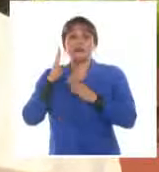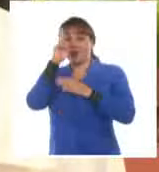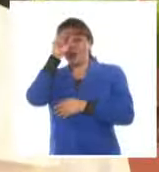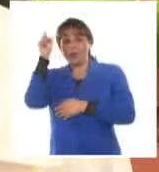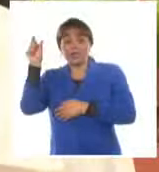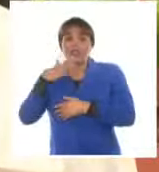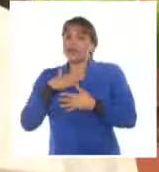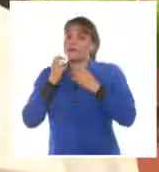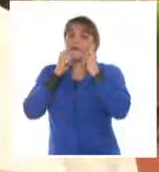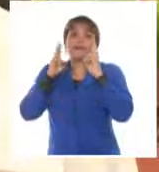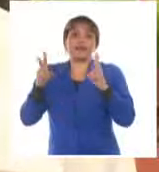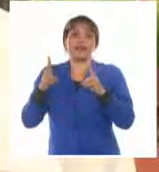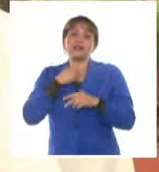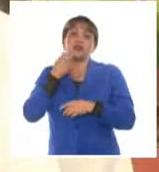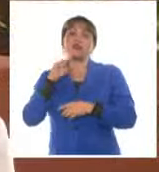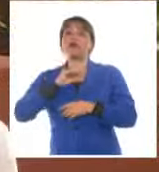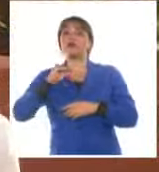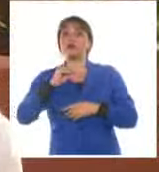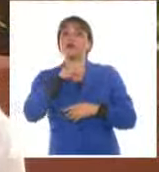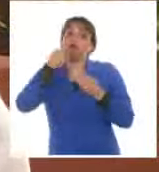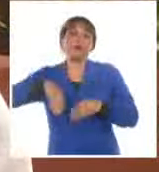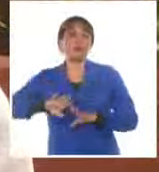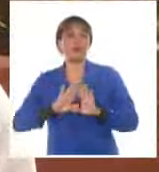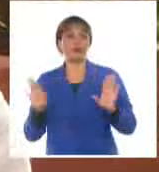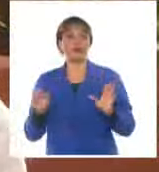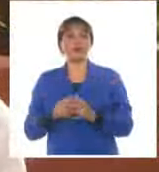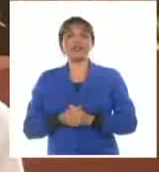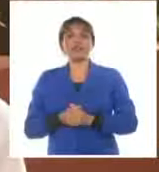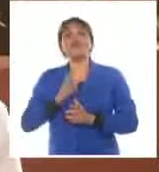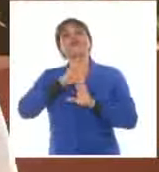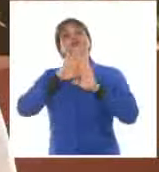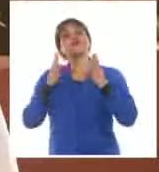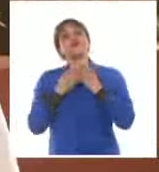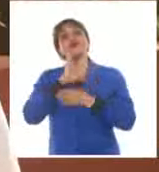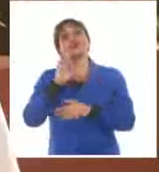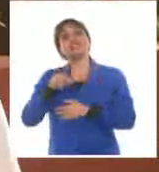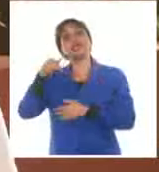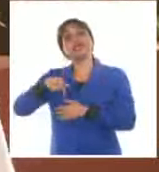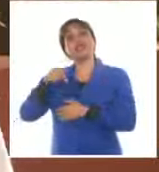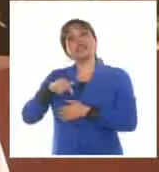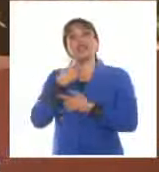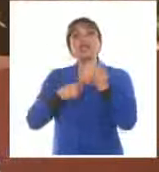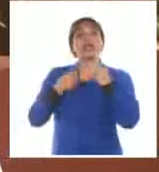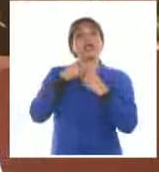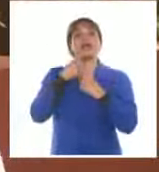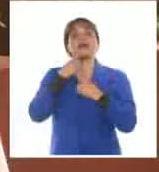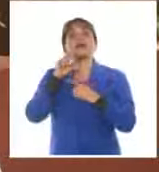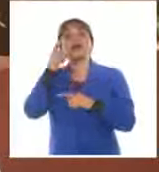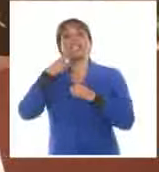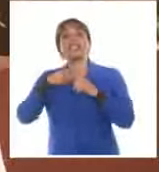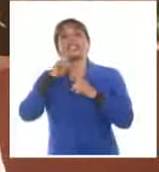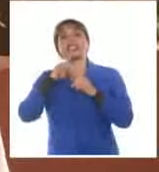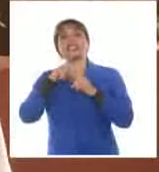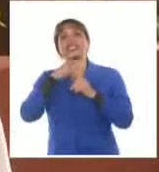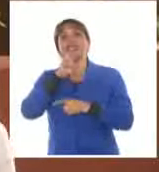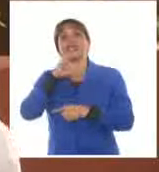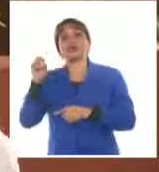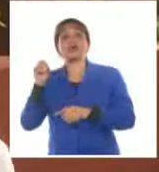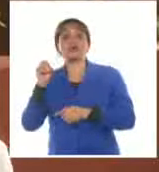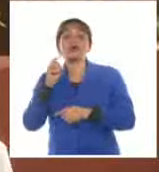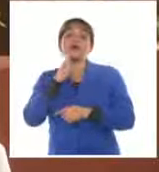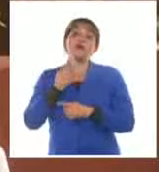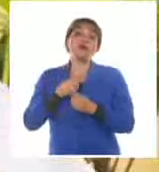vivo. Si yo me jubilo, yo me muero. Todo lo que aquí se dice, inclusive, se clasifica como calistero, porque que de aquí